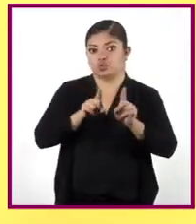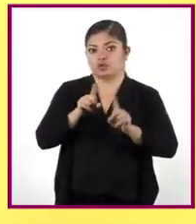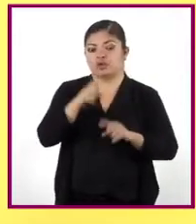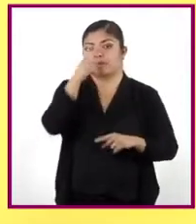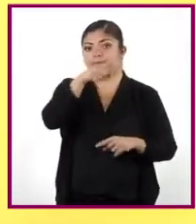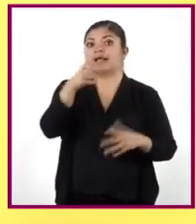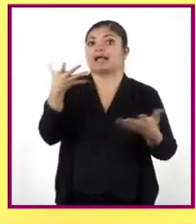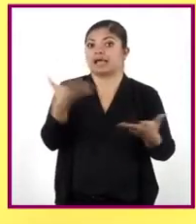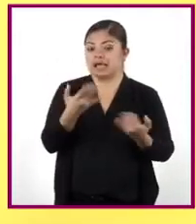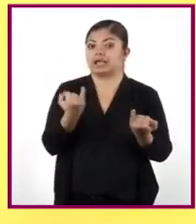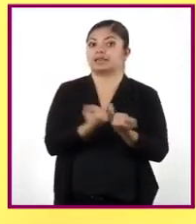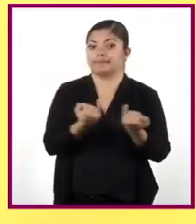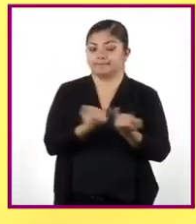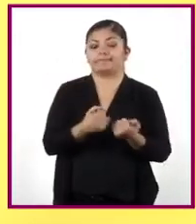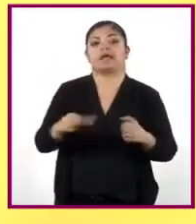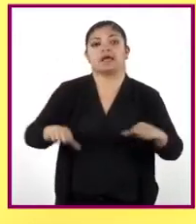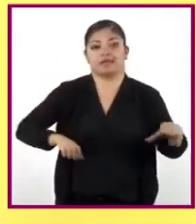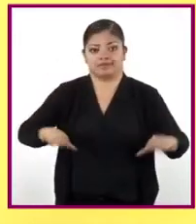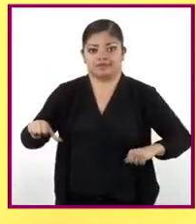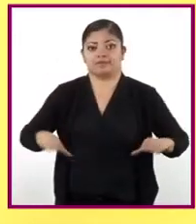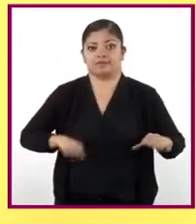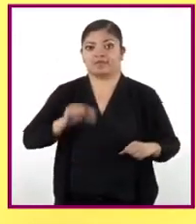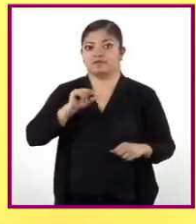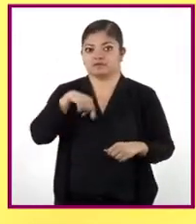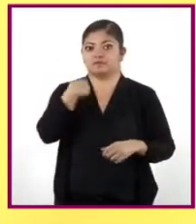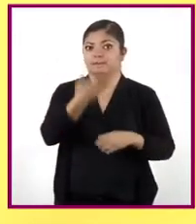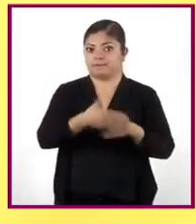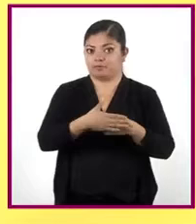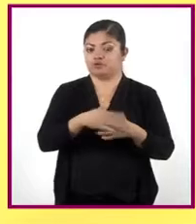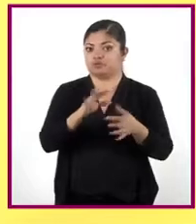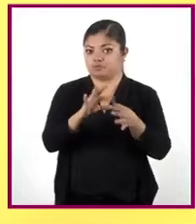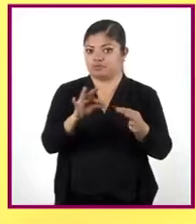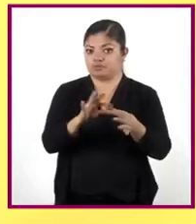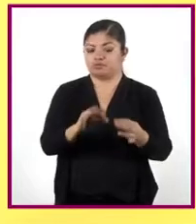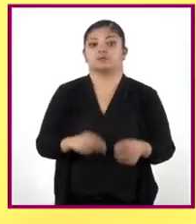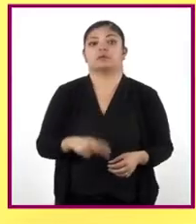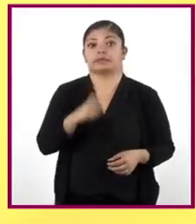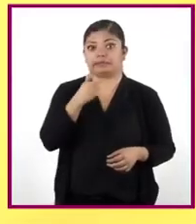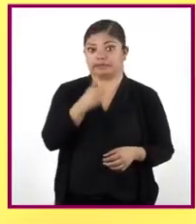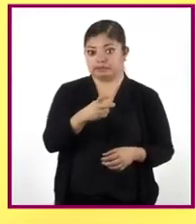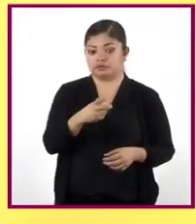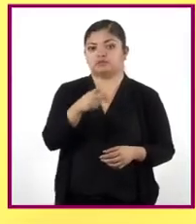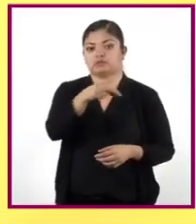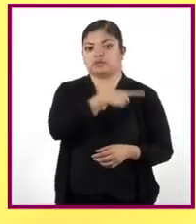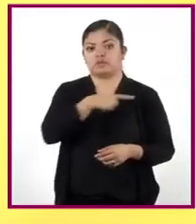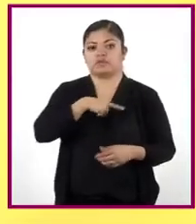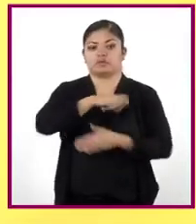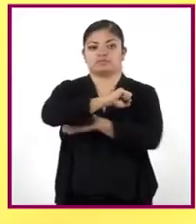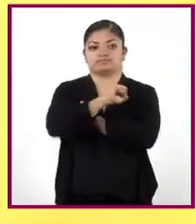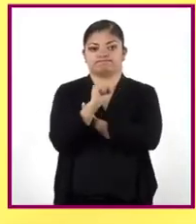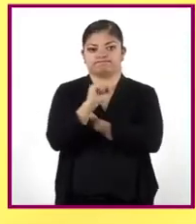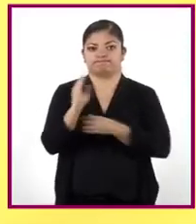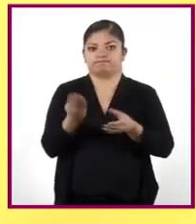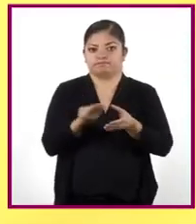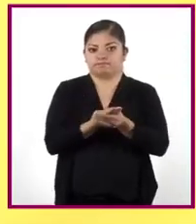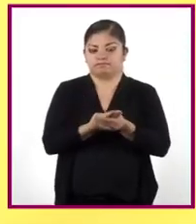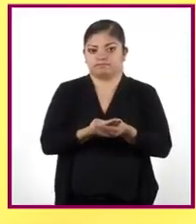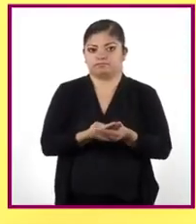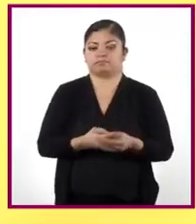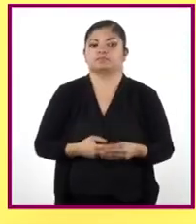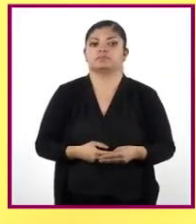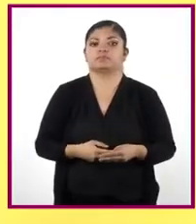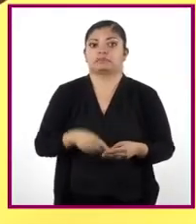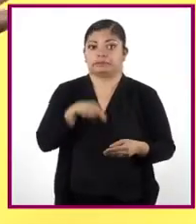realicen las actividades que les indicaremos más adelante. Recuerden que todo esto lo agregarán después a su carpeta de